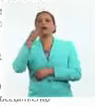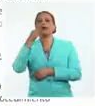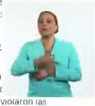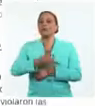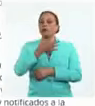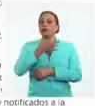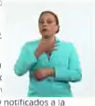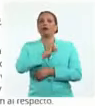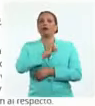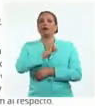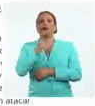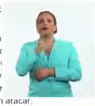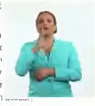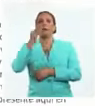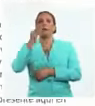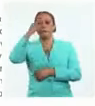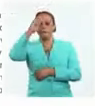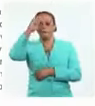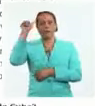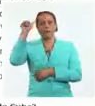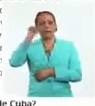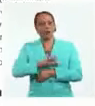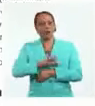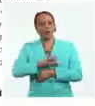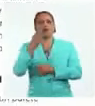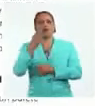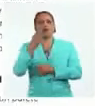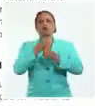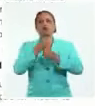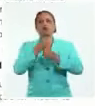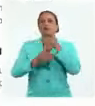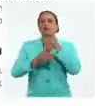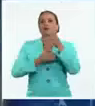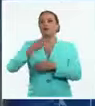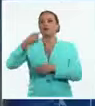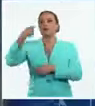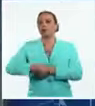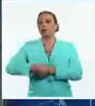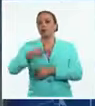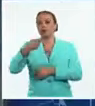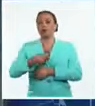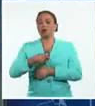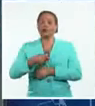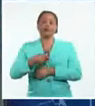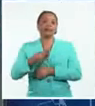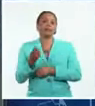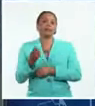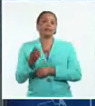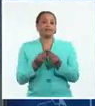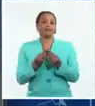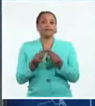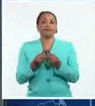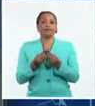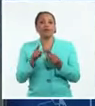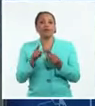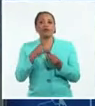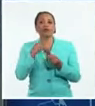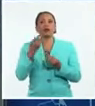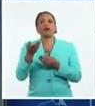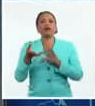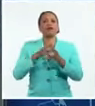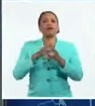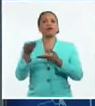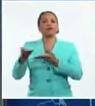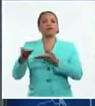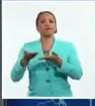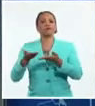intentado desacreditar al país utilizando como base un procedimiento judicial que, como se ha dicho, es de naturaleza mercantil.